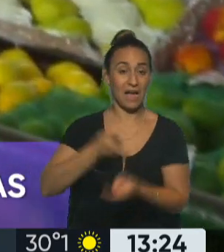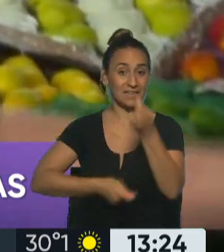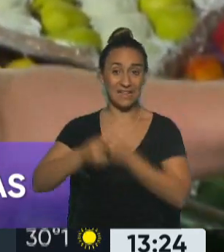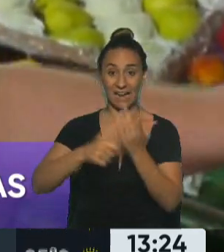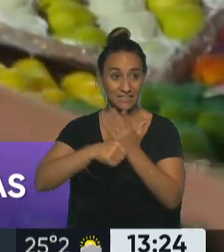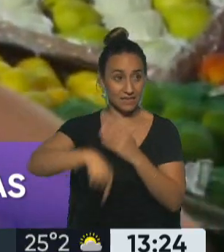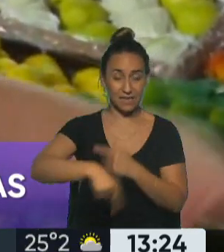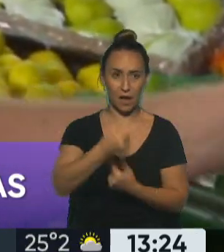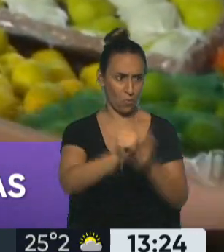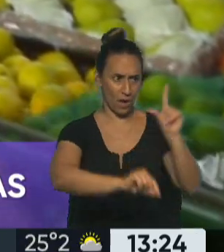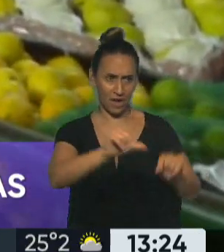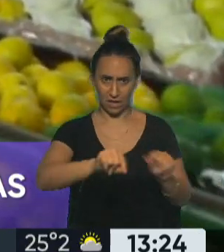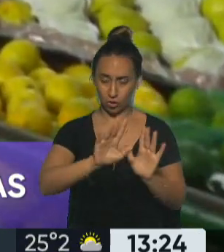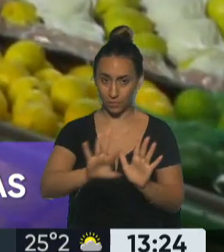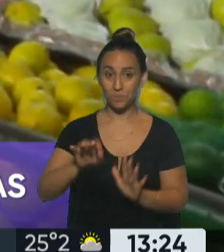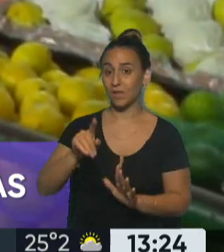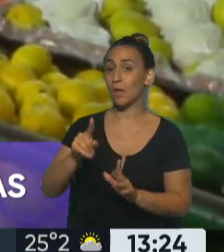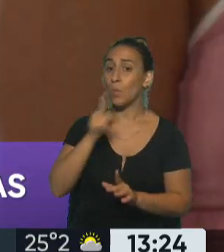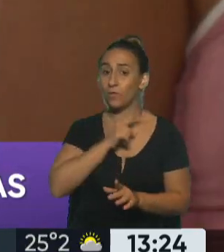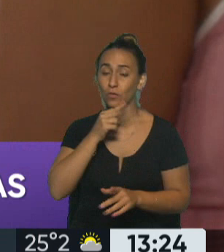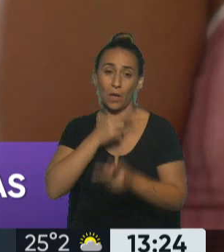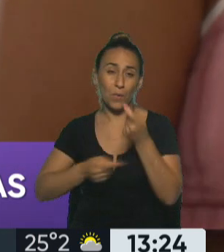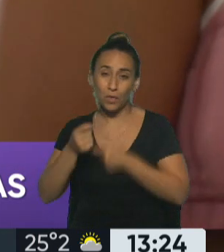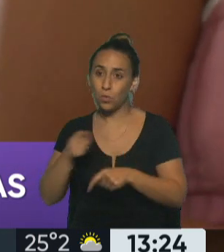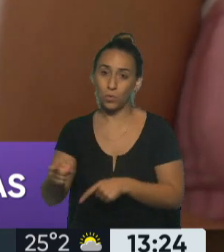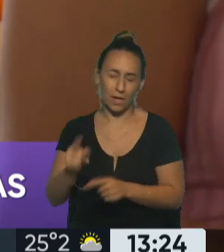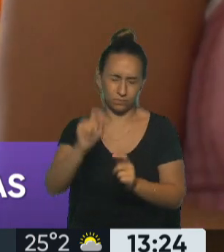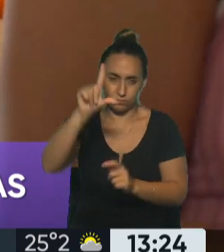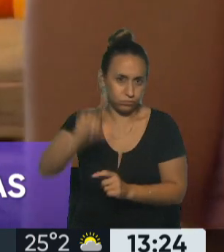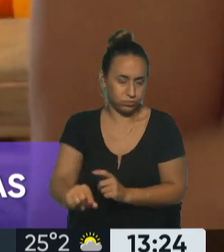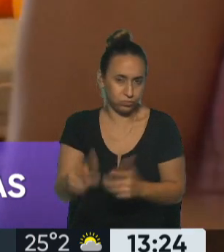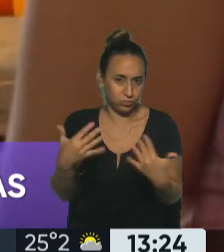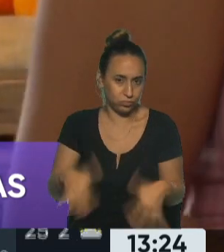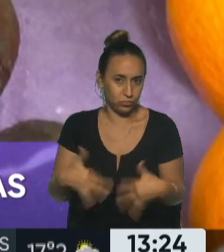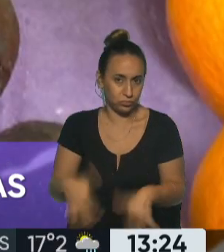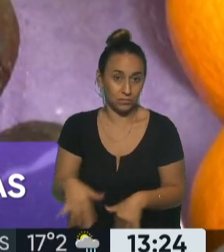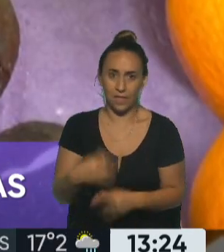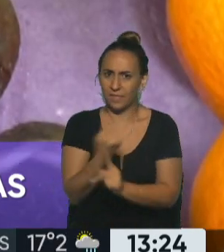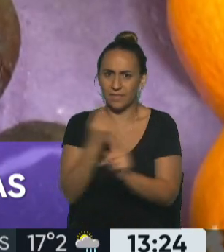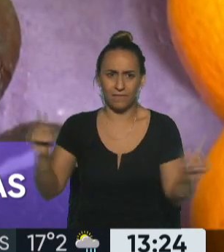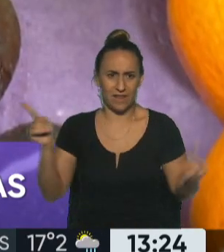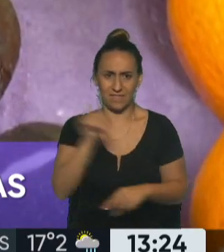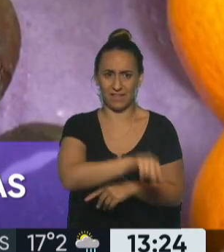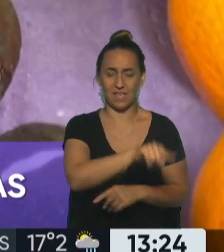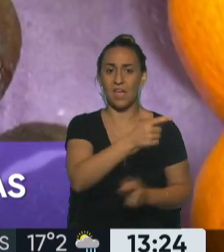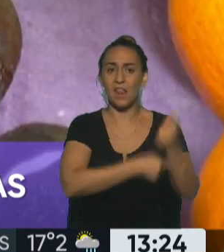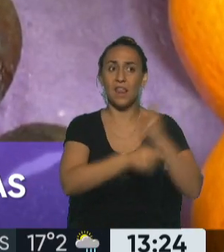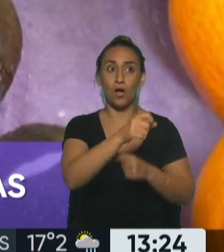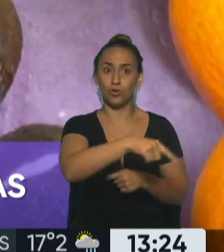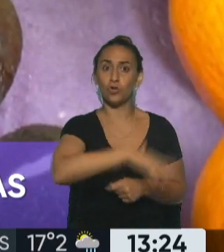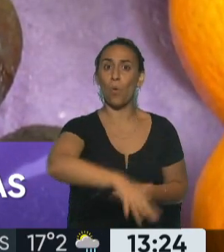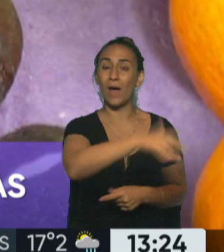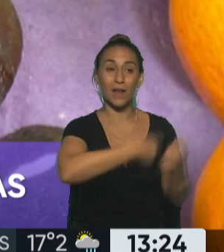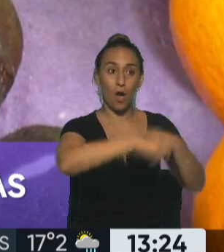precios y después la diferencia con las frutas y las verduras es espectacular Es mucha la diferencia con el comercio del barrio sí es mucha la diferencia por eso Siempre